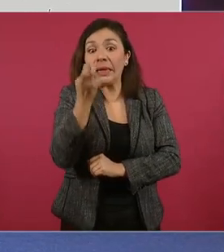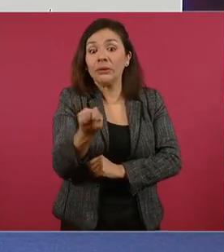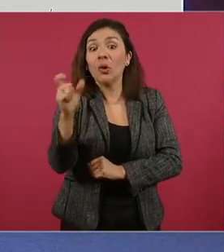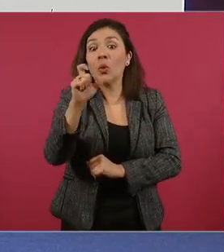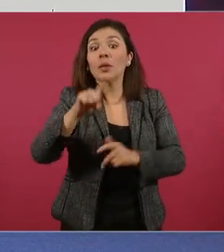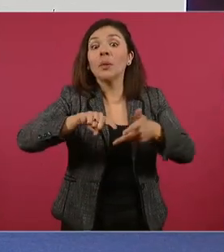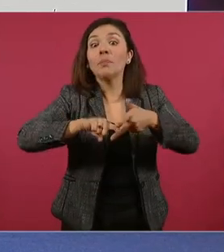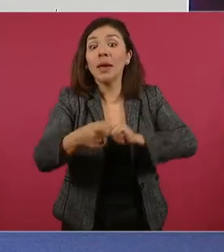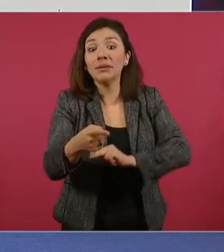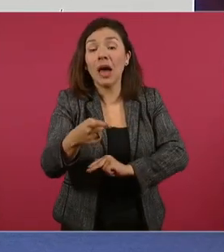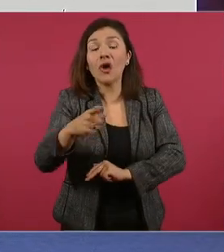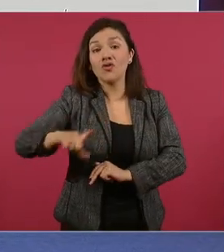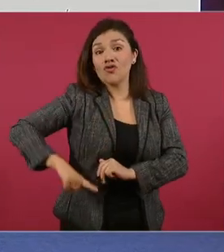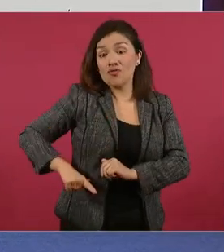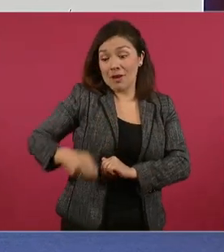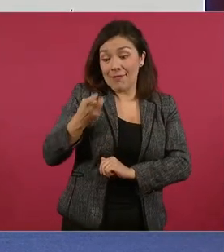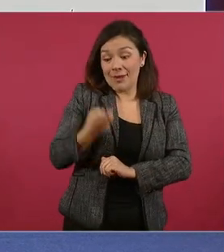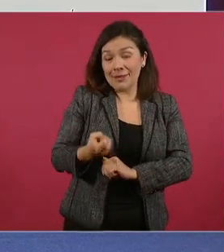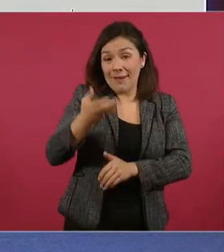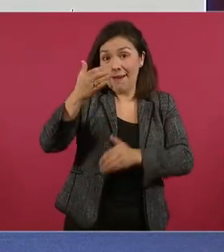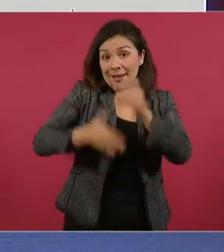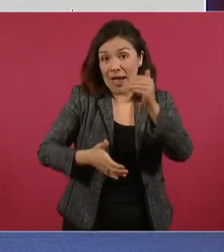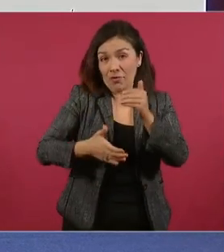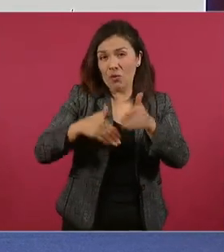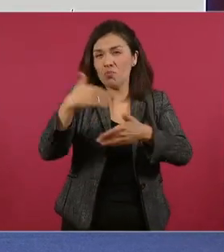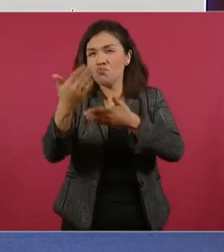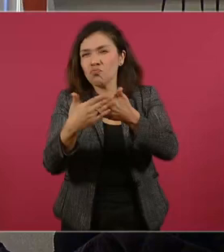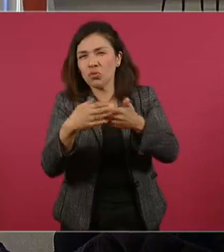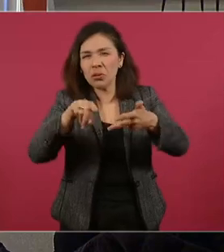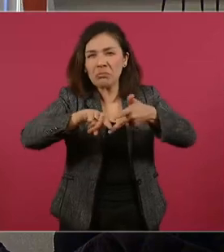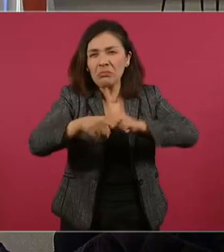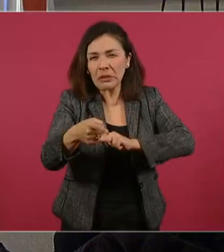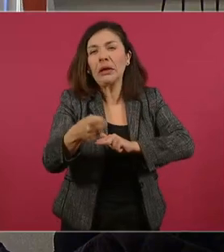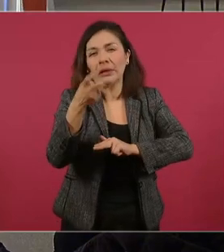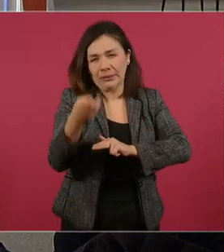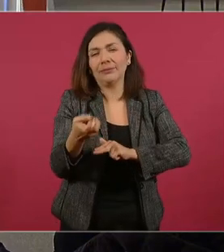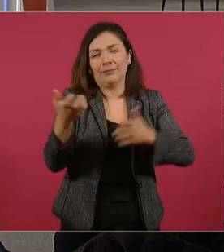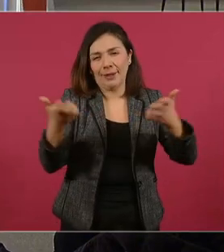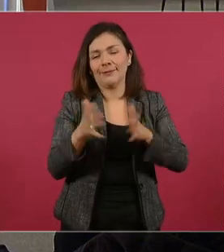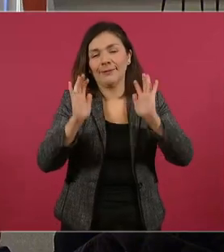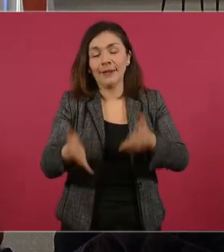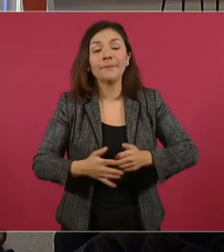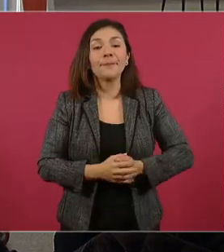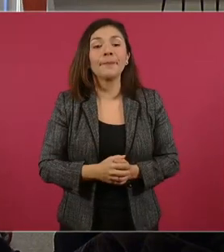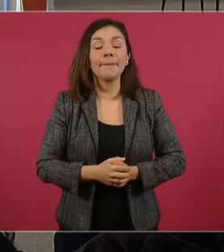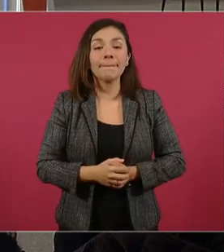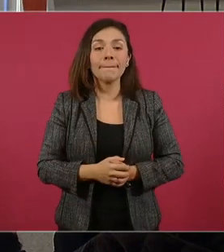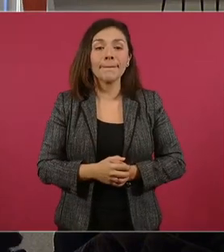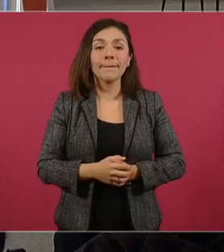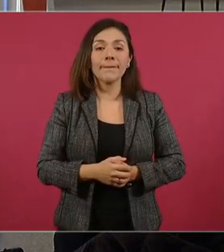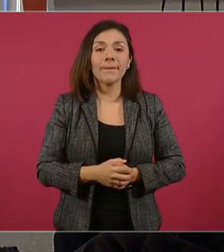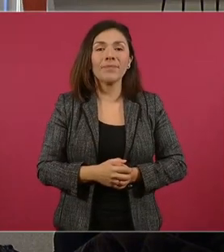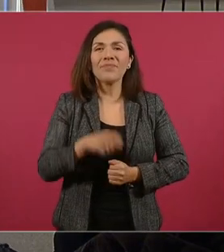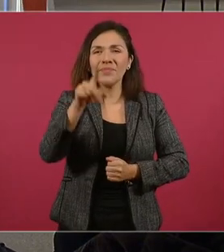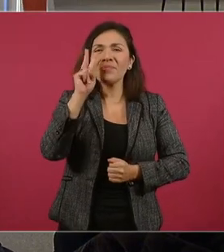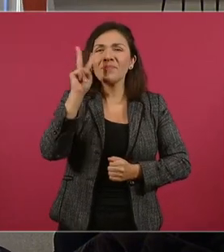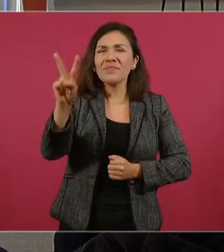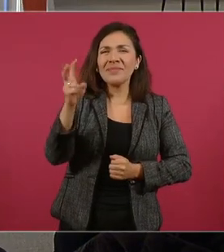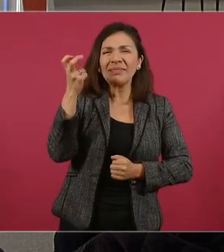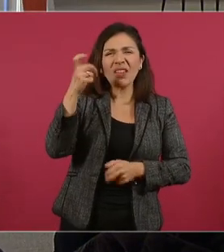el término de esta administración y el principio de la próxima. La que sigue, por favor. Esto que parece una